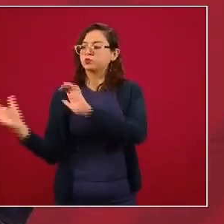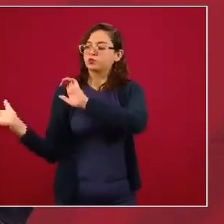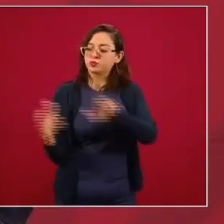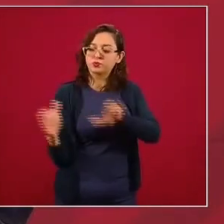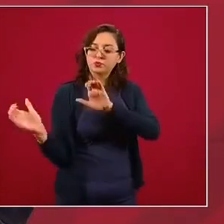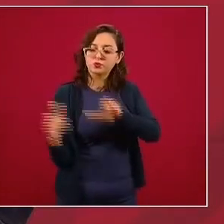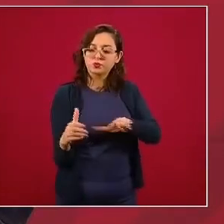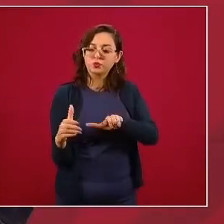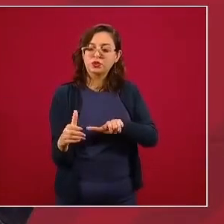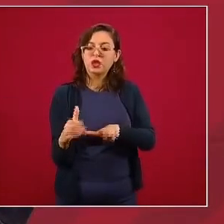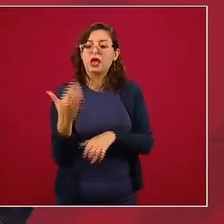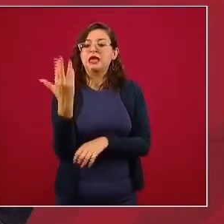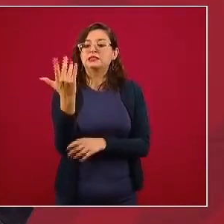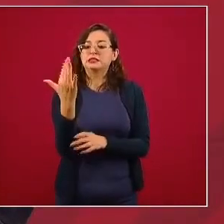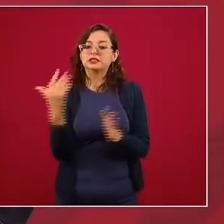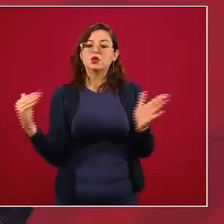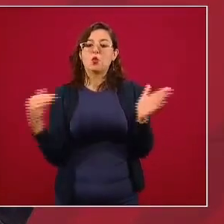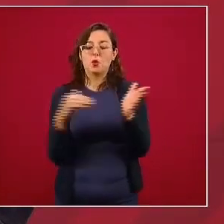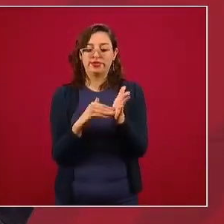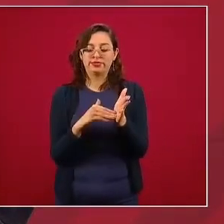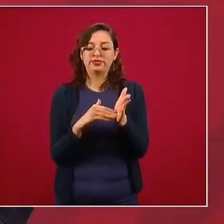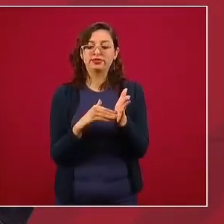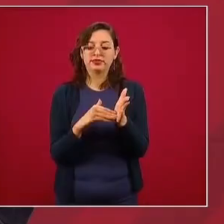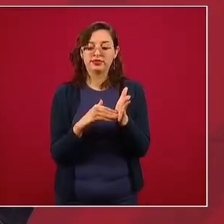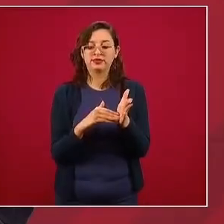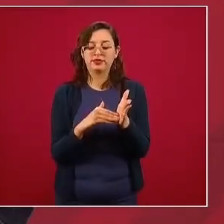contratar a casi 50,000